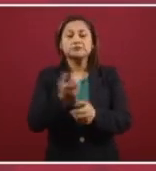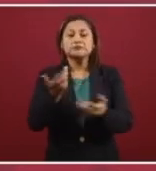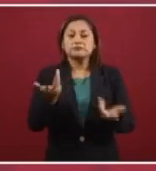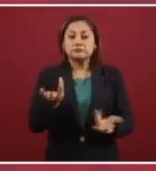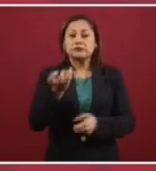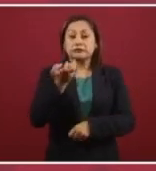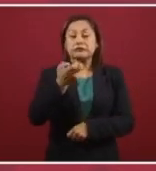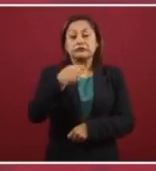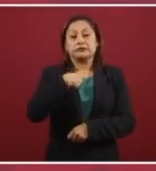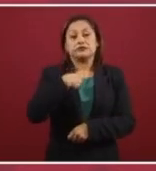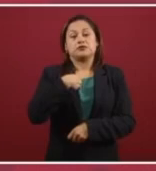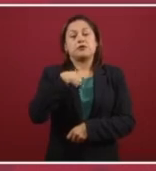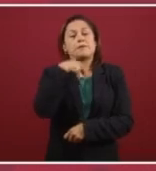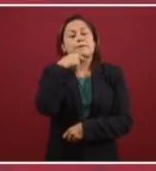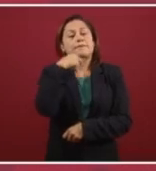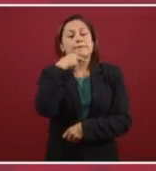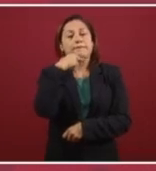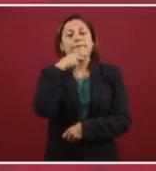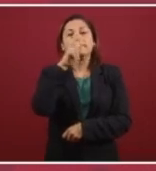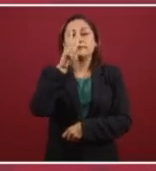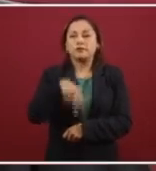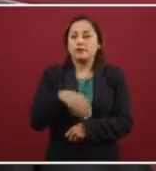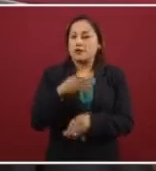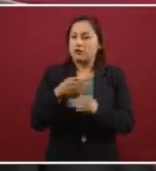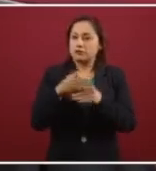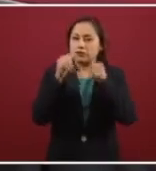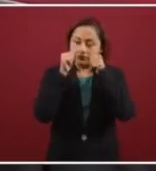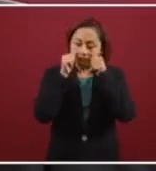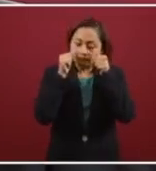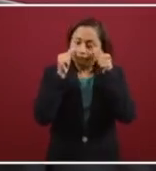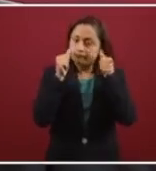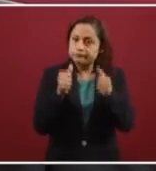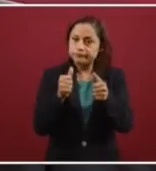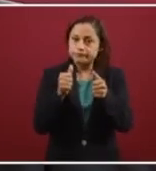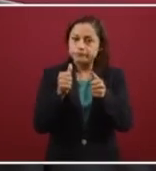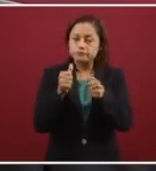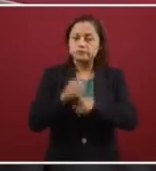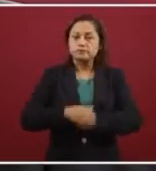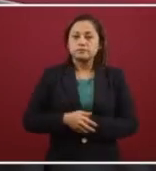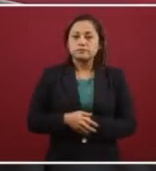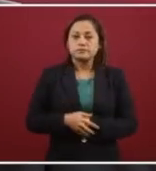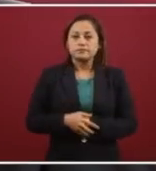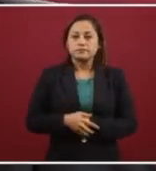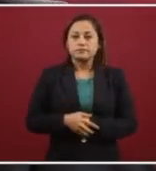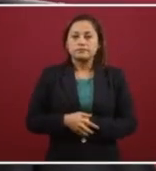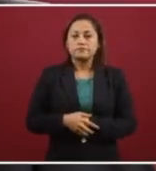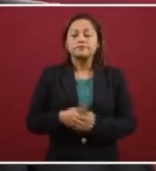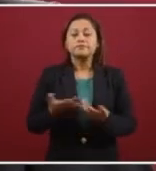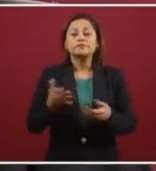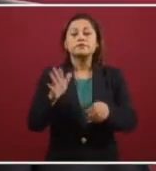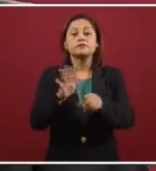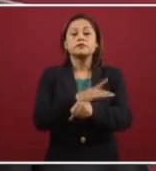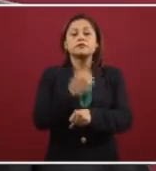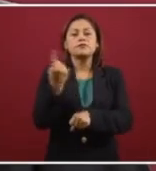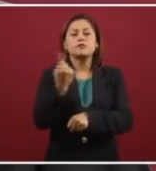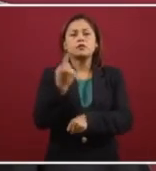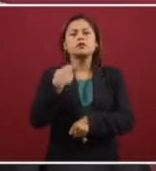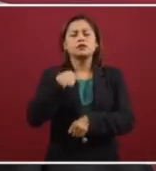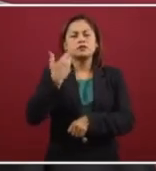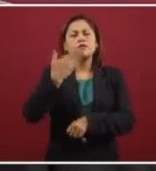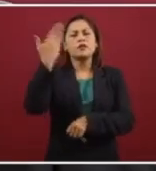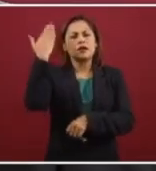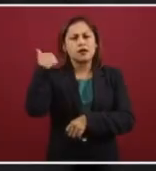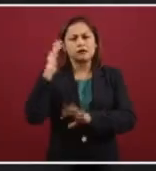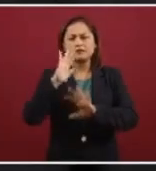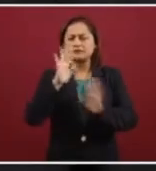el tema de la inseguridad y la violencia en el país y aseguró que estos dos temas son los que más le preocupan y ocupan en su gobierno